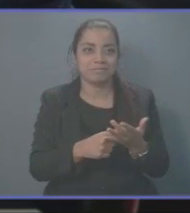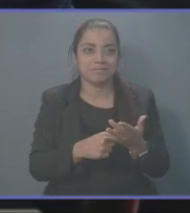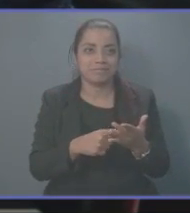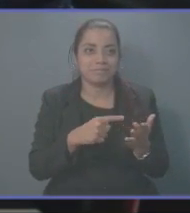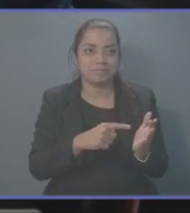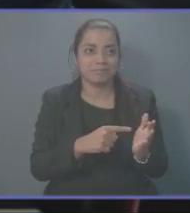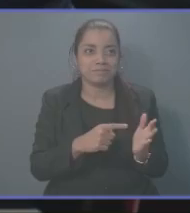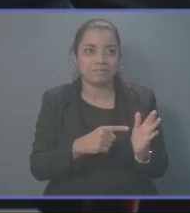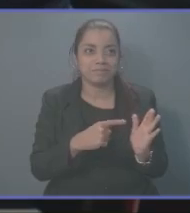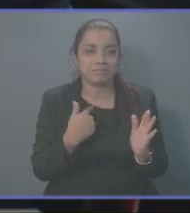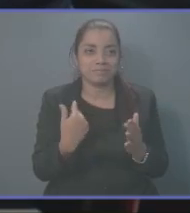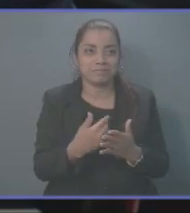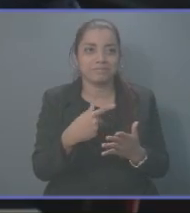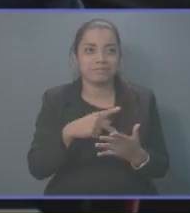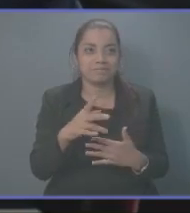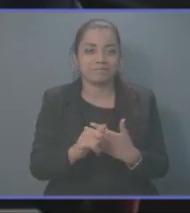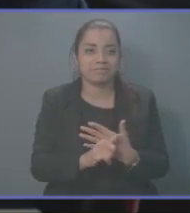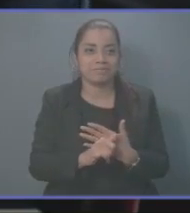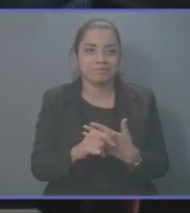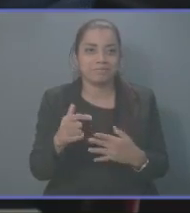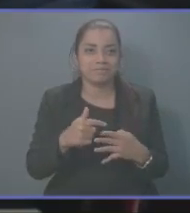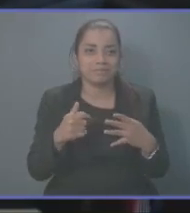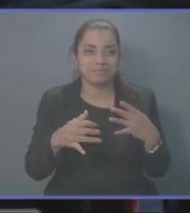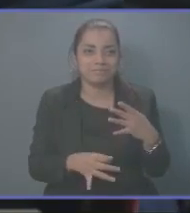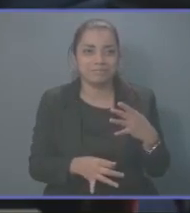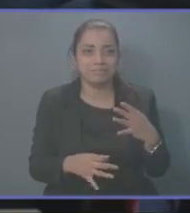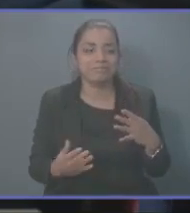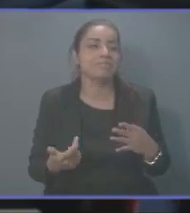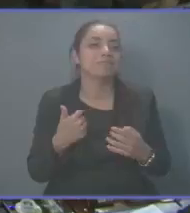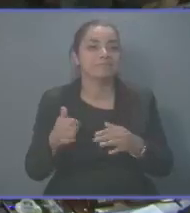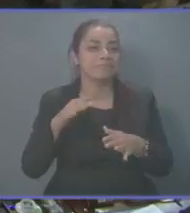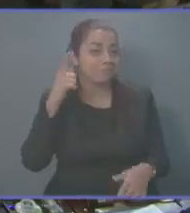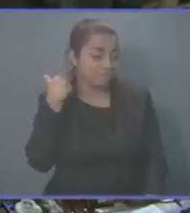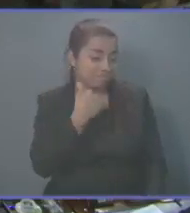y su respectivo proyecto de decreto. Gracias, diputado.